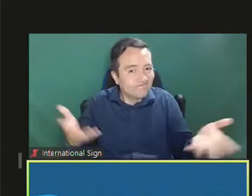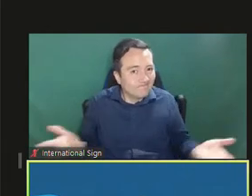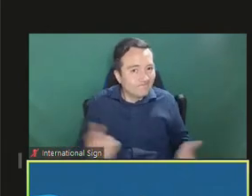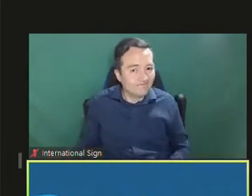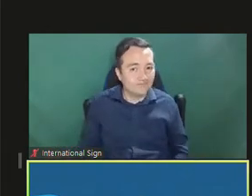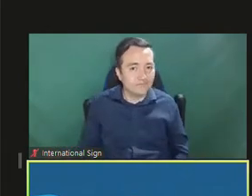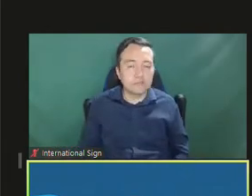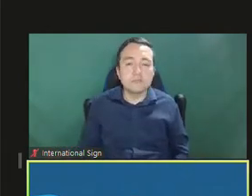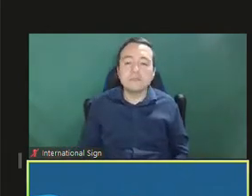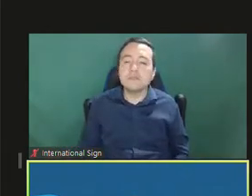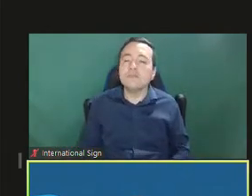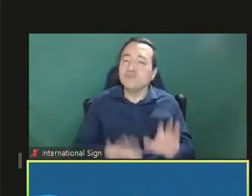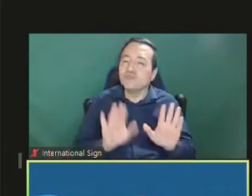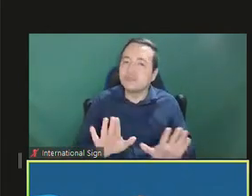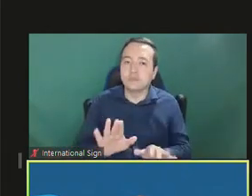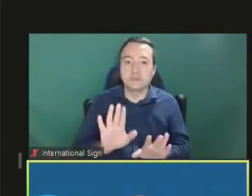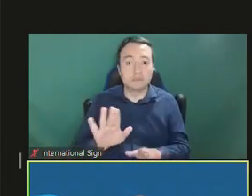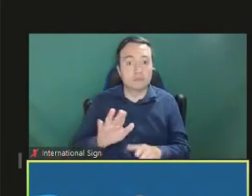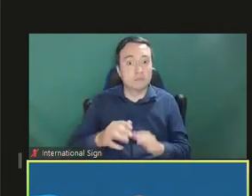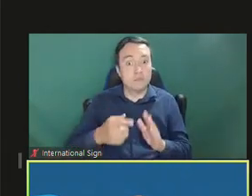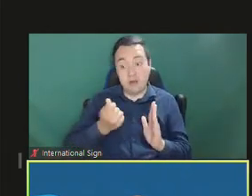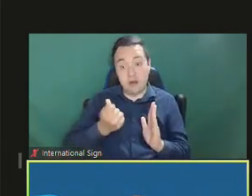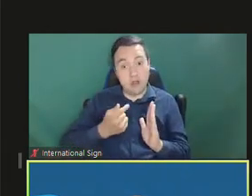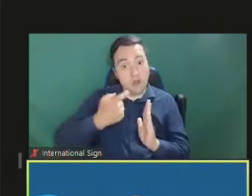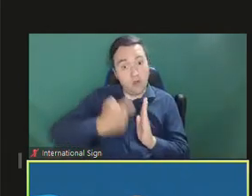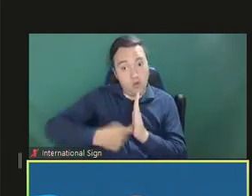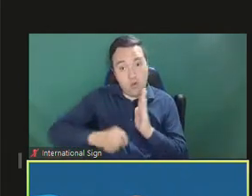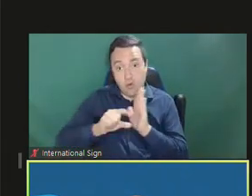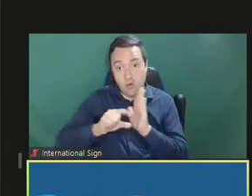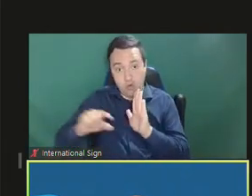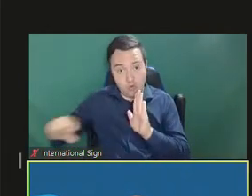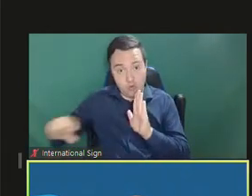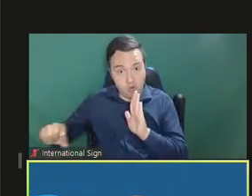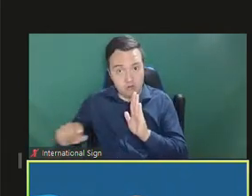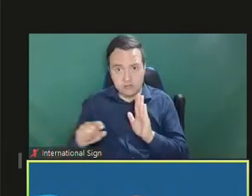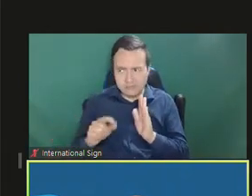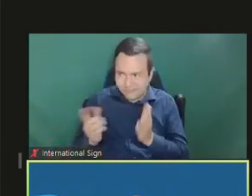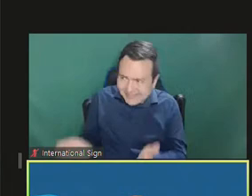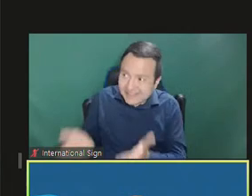la imposición de sus impuestos en aquellos países que todavía no los tienen